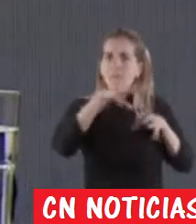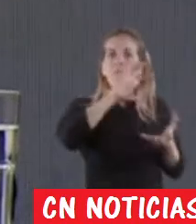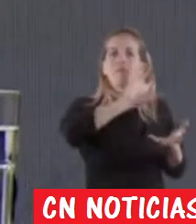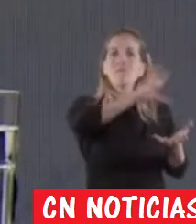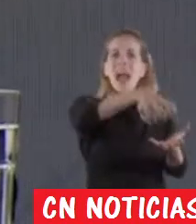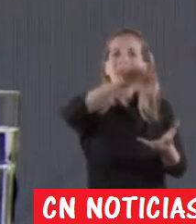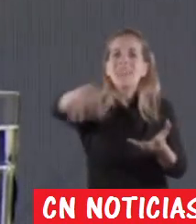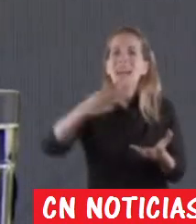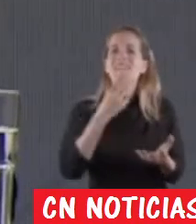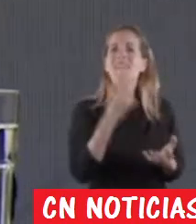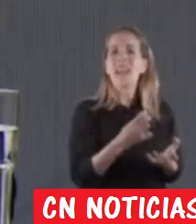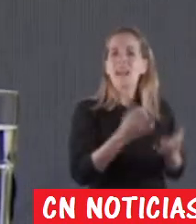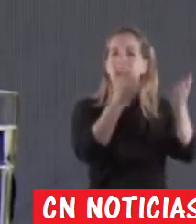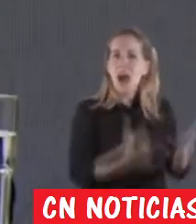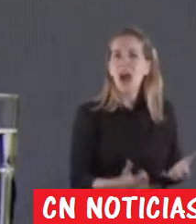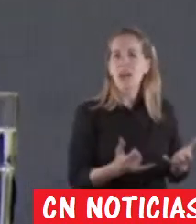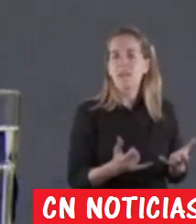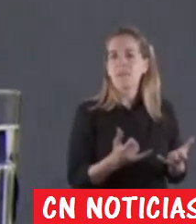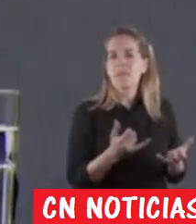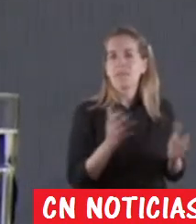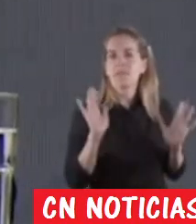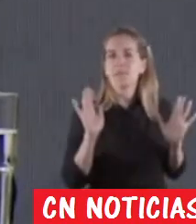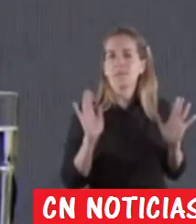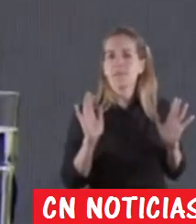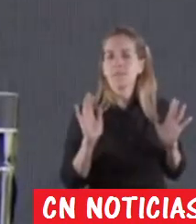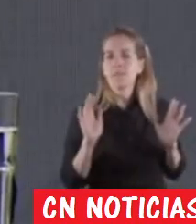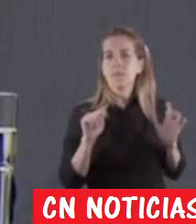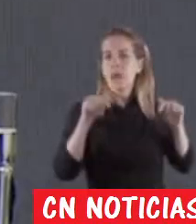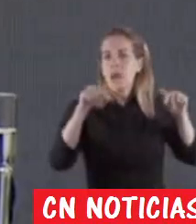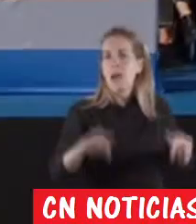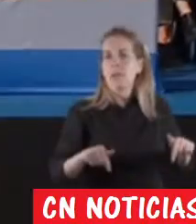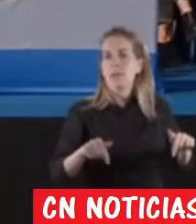energéticas de primer orden. Tenemos